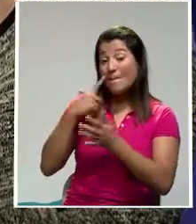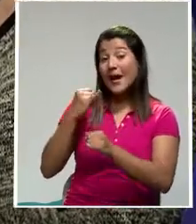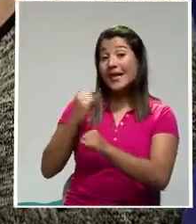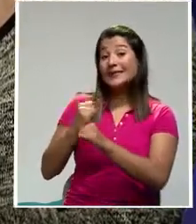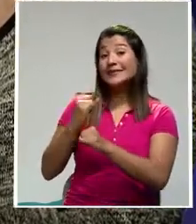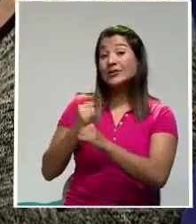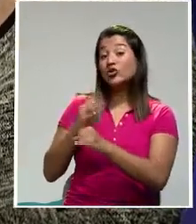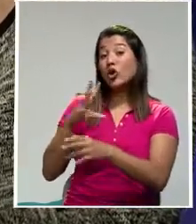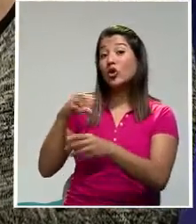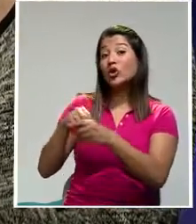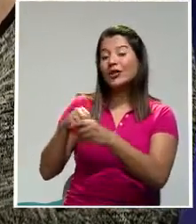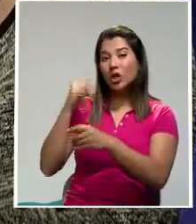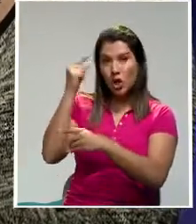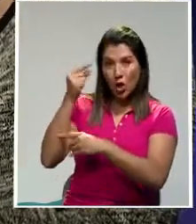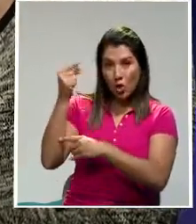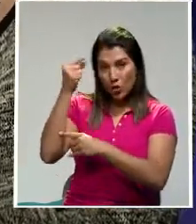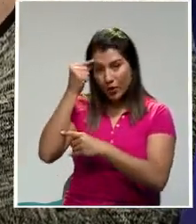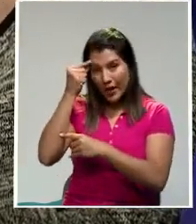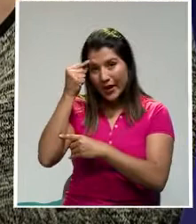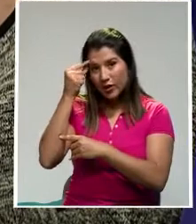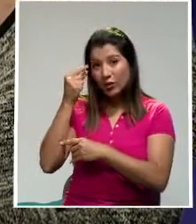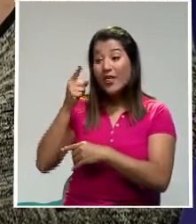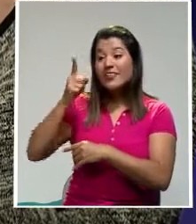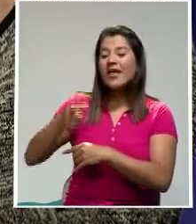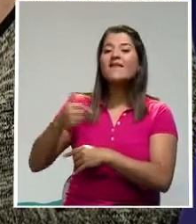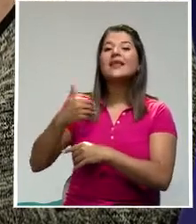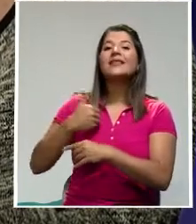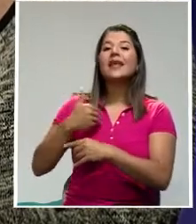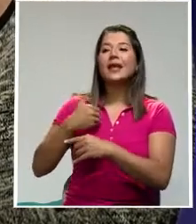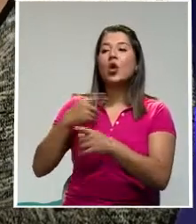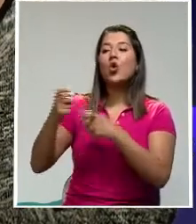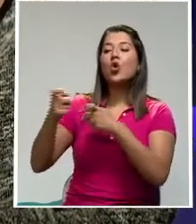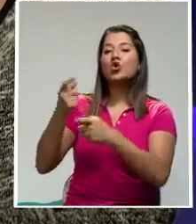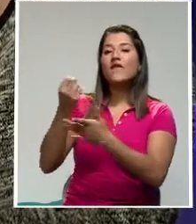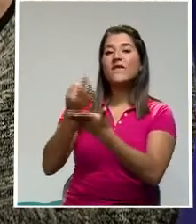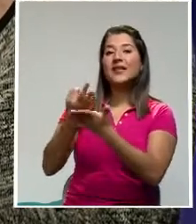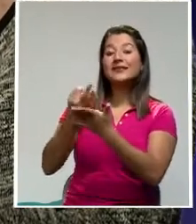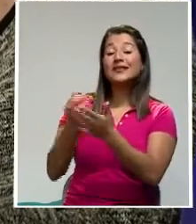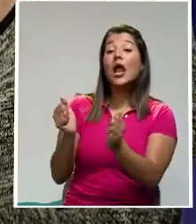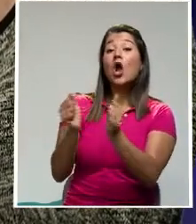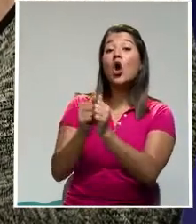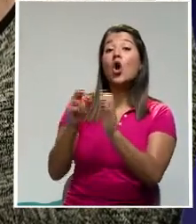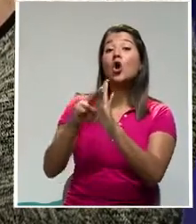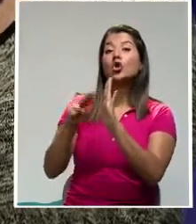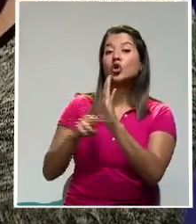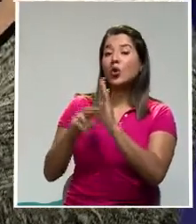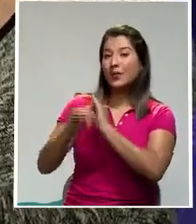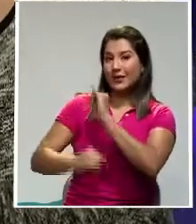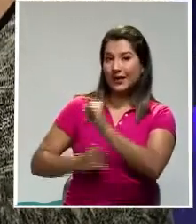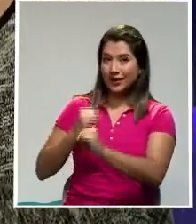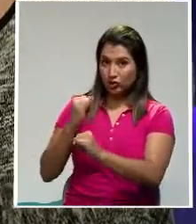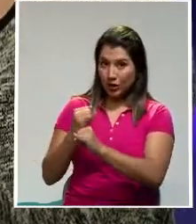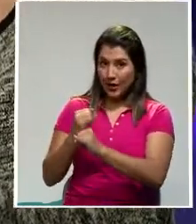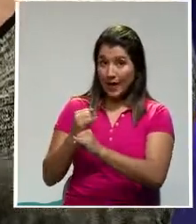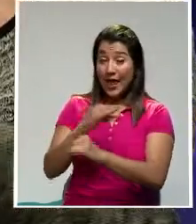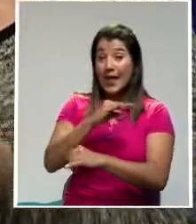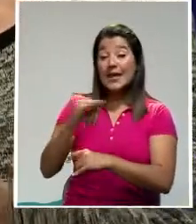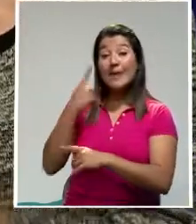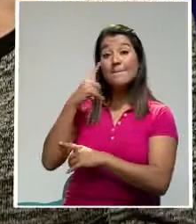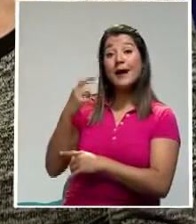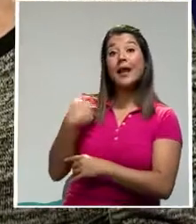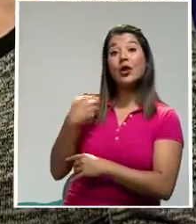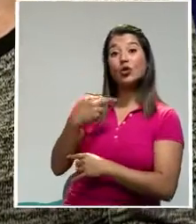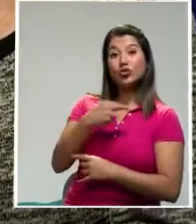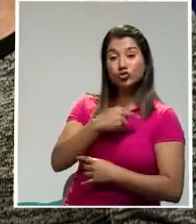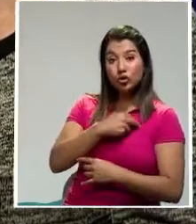del Estado estar con estados financieros con las normas internacionales. Y para nosotros, digamos, ese